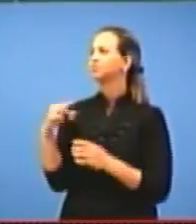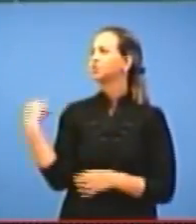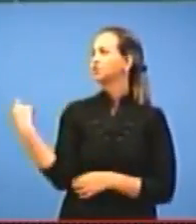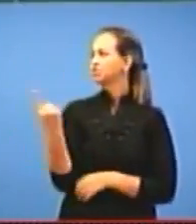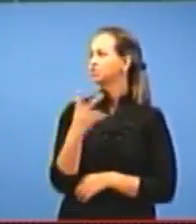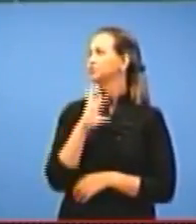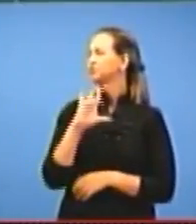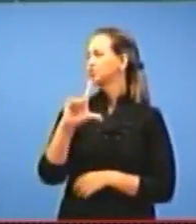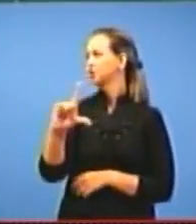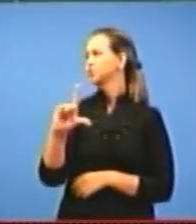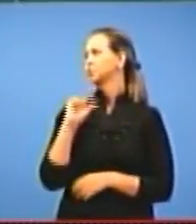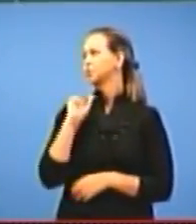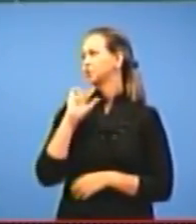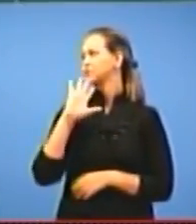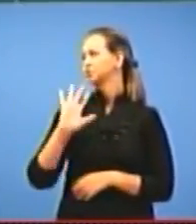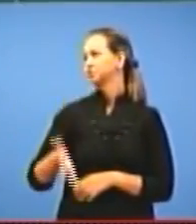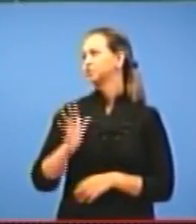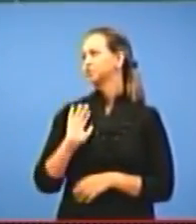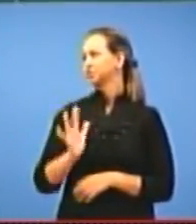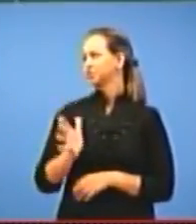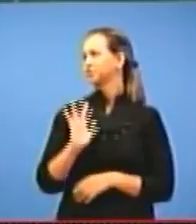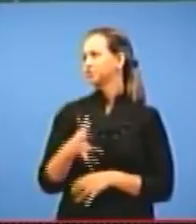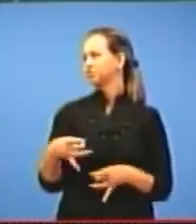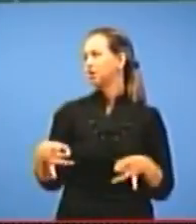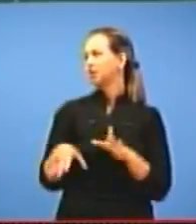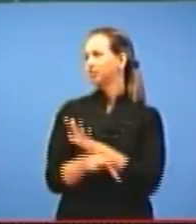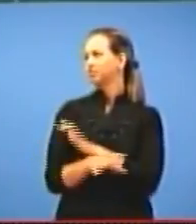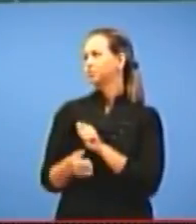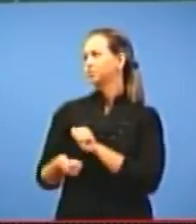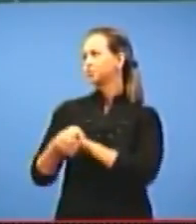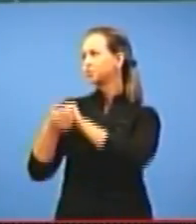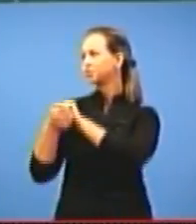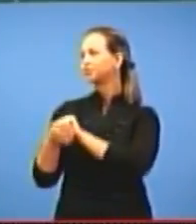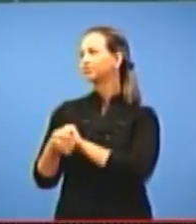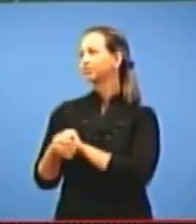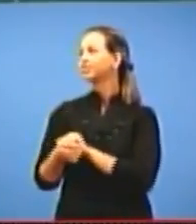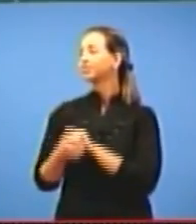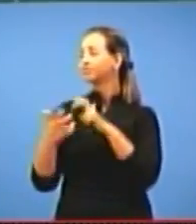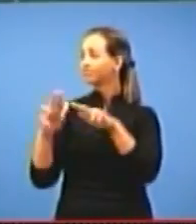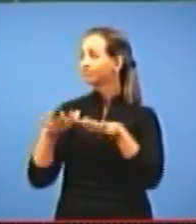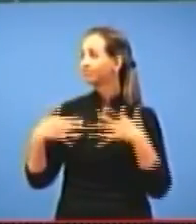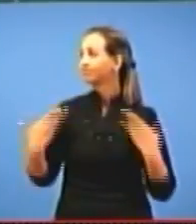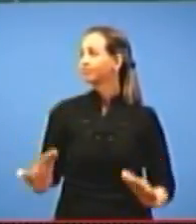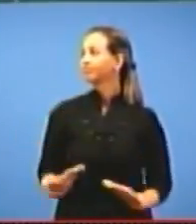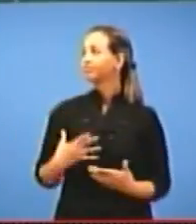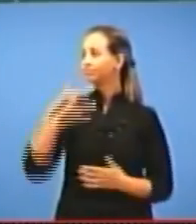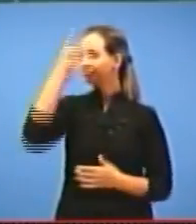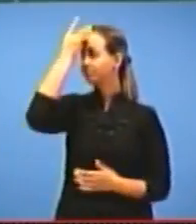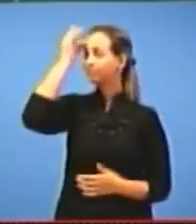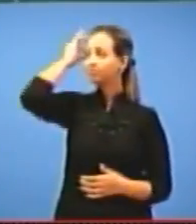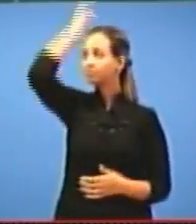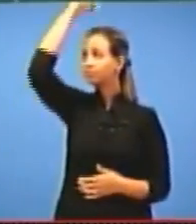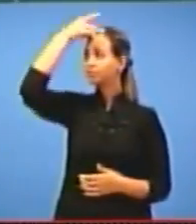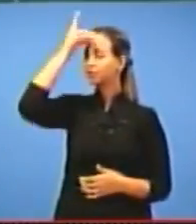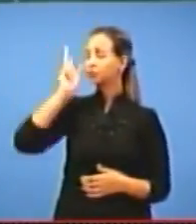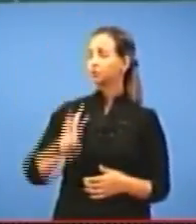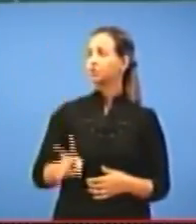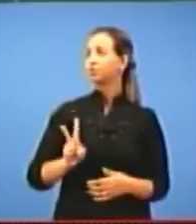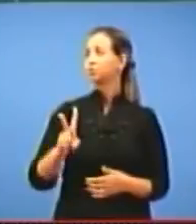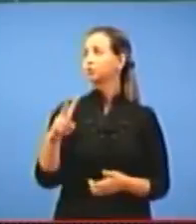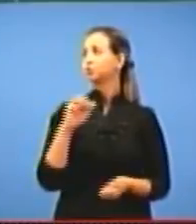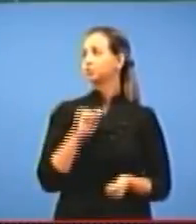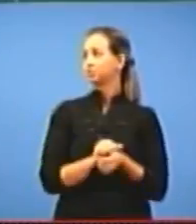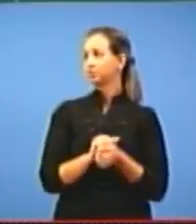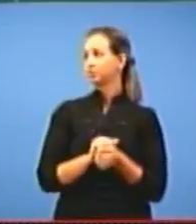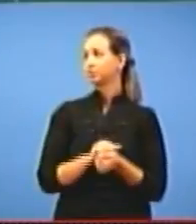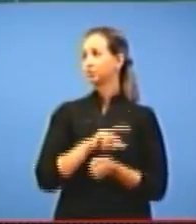porque ya hemos tomado una decisión de estar a tu lado. Así que tu Espíritu continúe con nosotros.